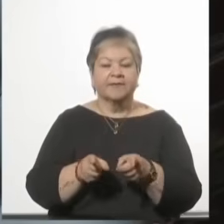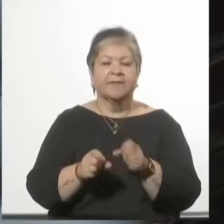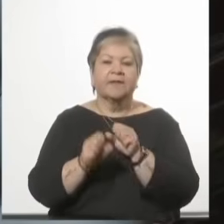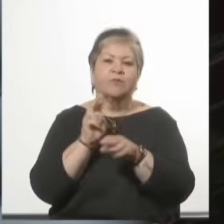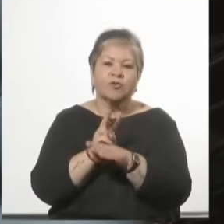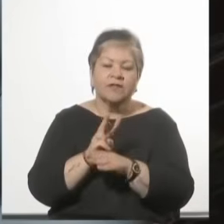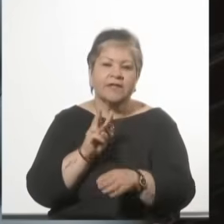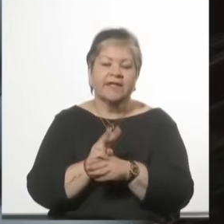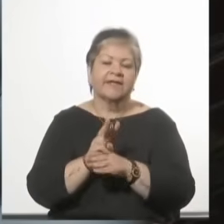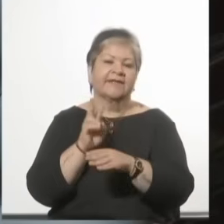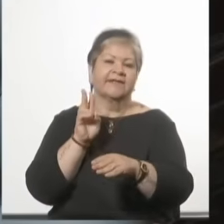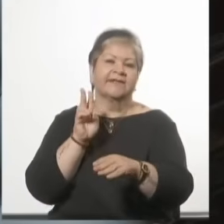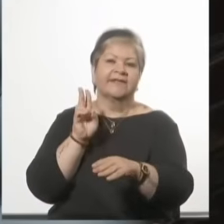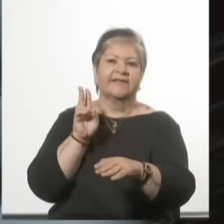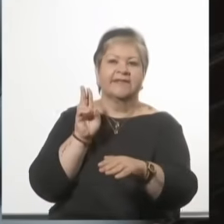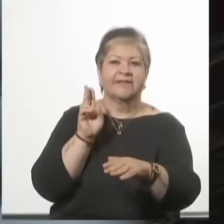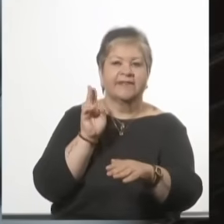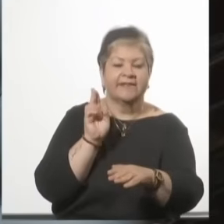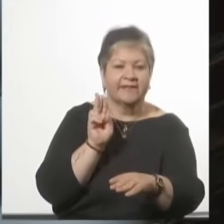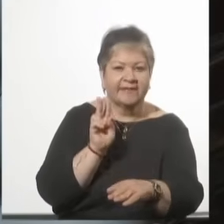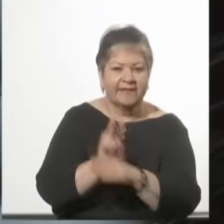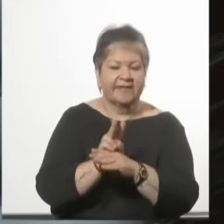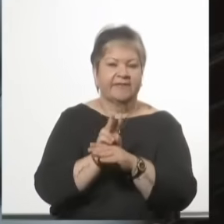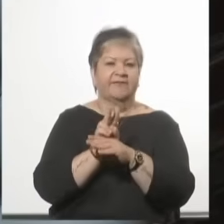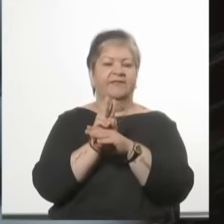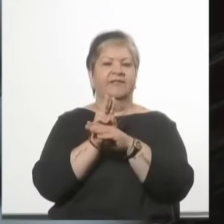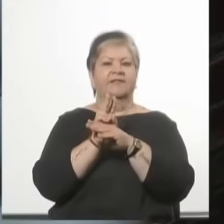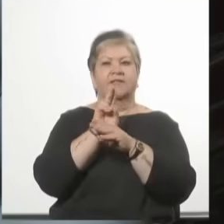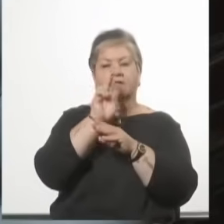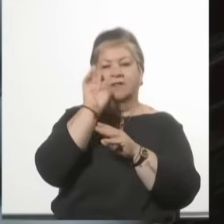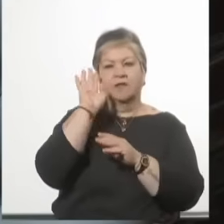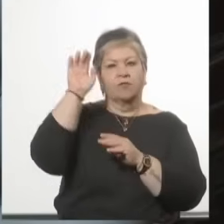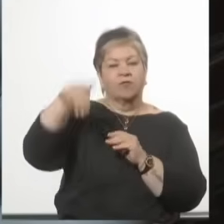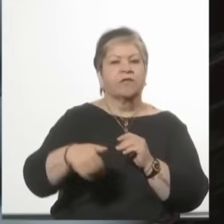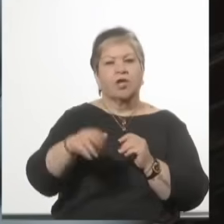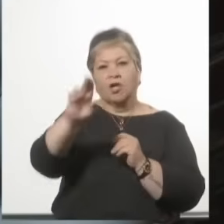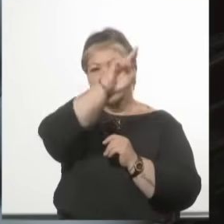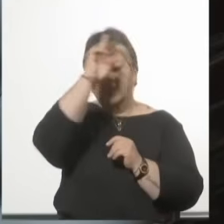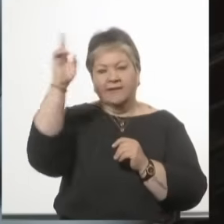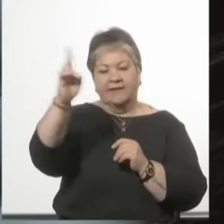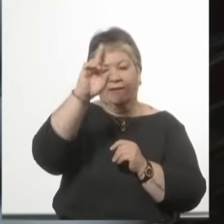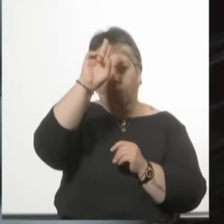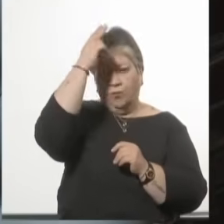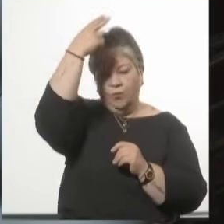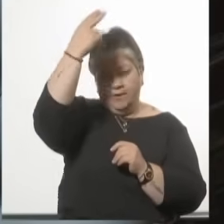protección, defensa y eventual resarcimiento de la República Oriental del Uruguay, de acuerdo con la resolución